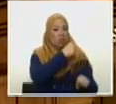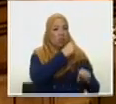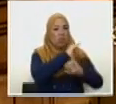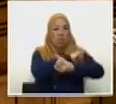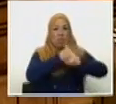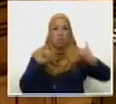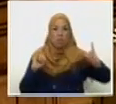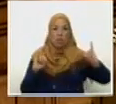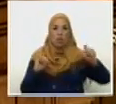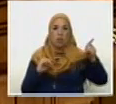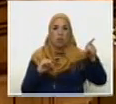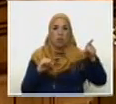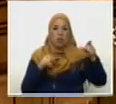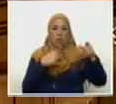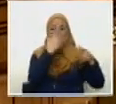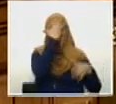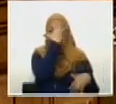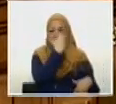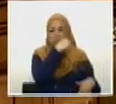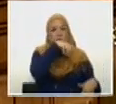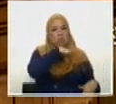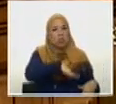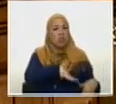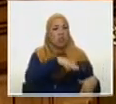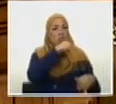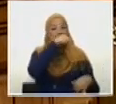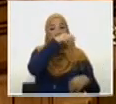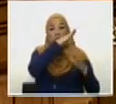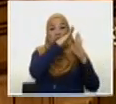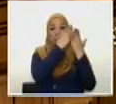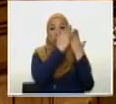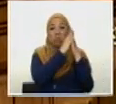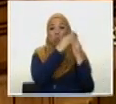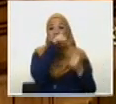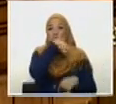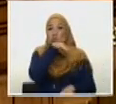terminarán en las más tristes páginas de la historia,